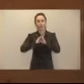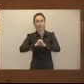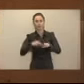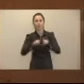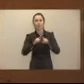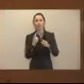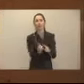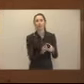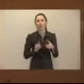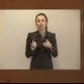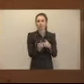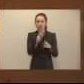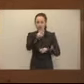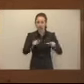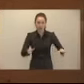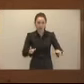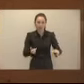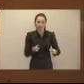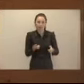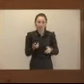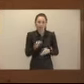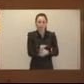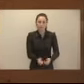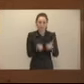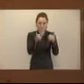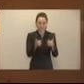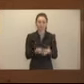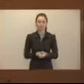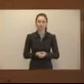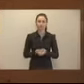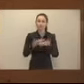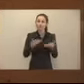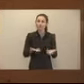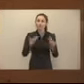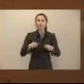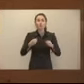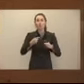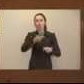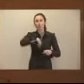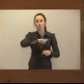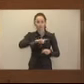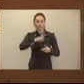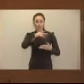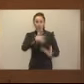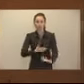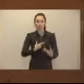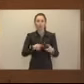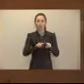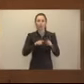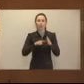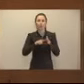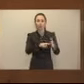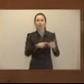sempre, aos que máis lo necesitan. E aunque non vexamos actualmente discriminación